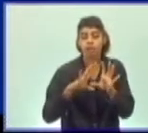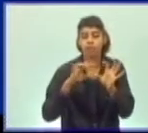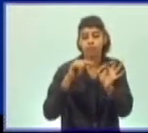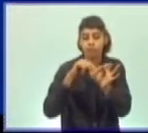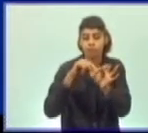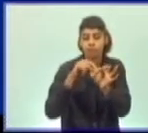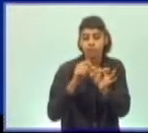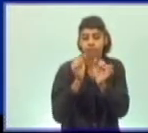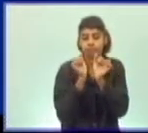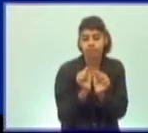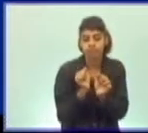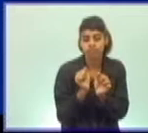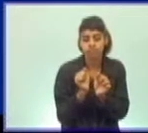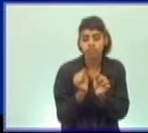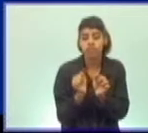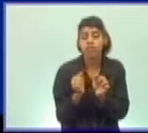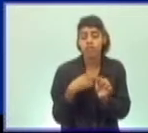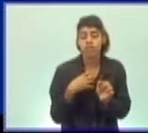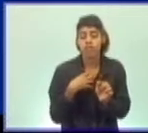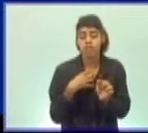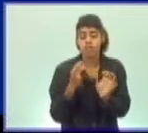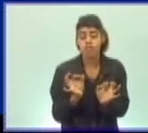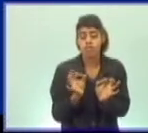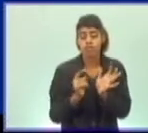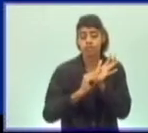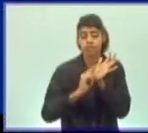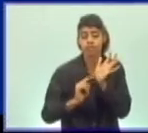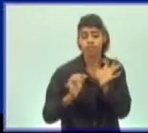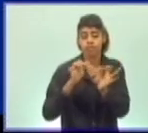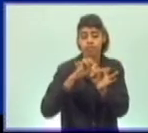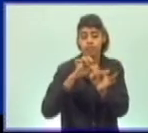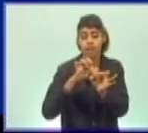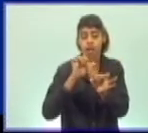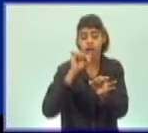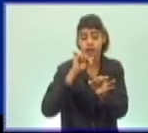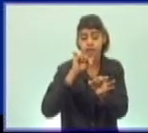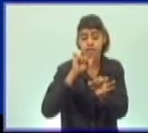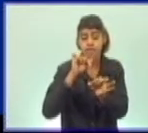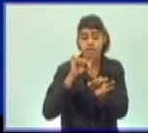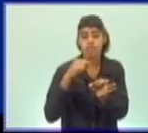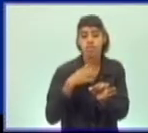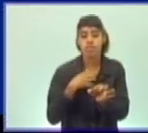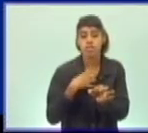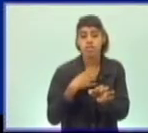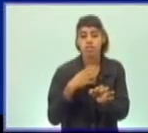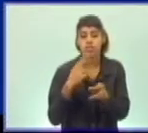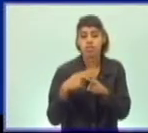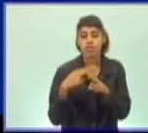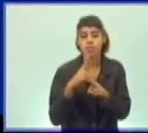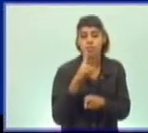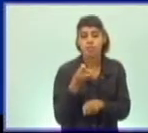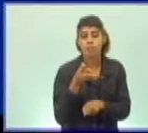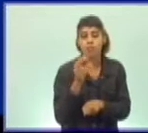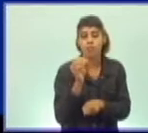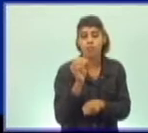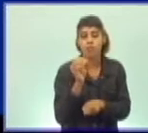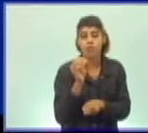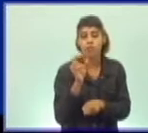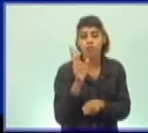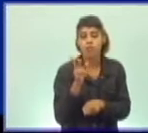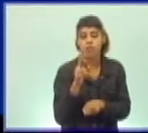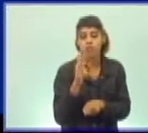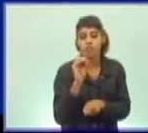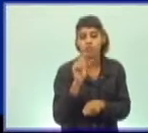nuclear efectiva es la carga del núcleo y en el núcleo las partículas que se encuentran son los protones que tienen carga positiva. Por eso,